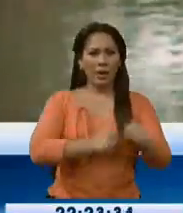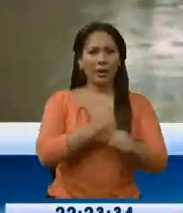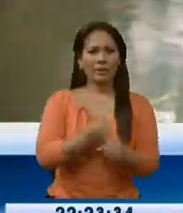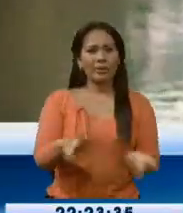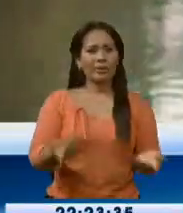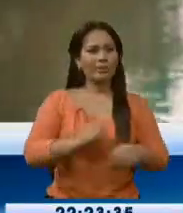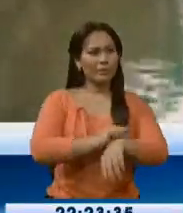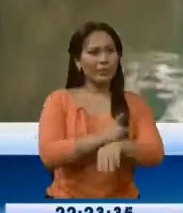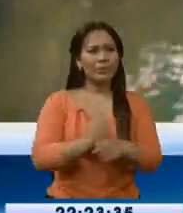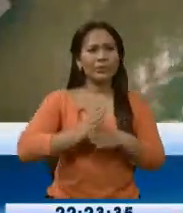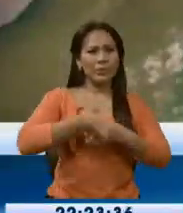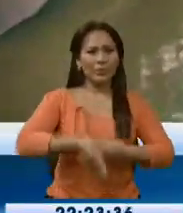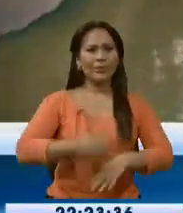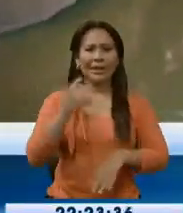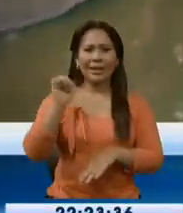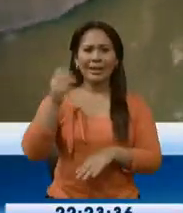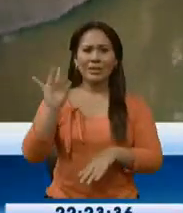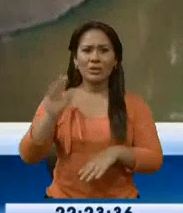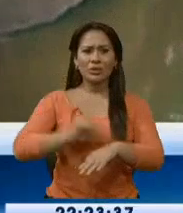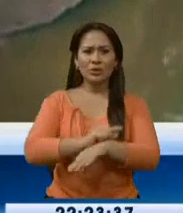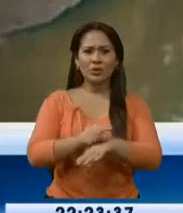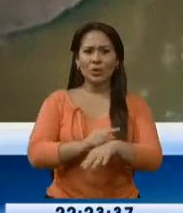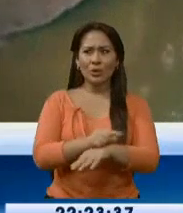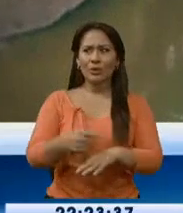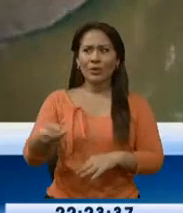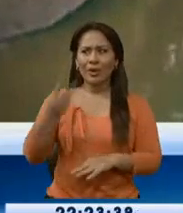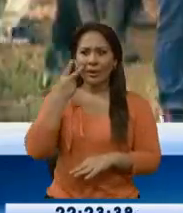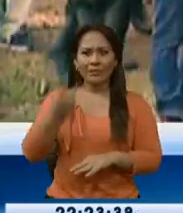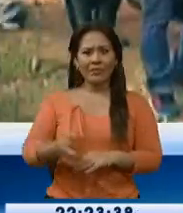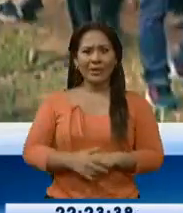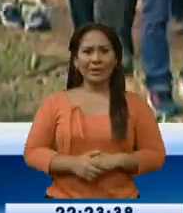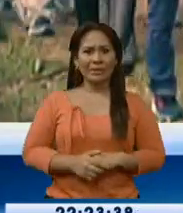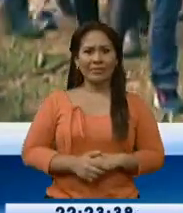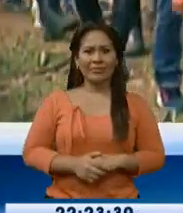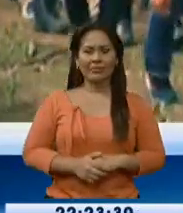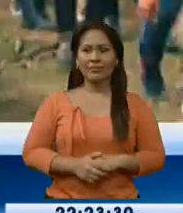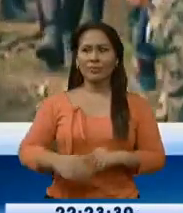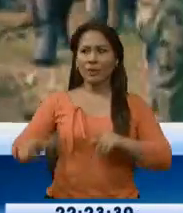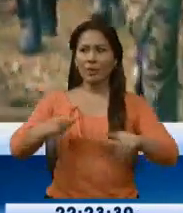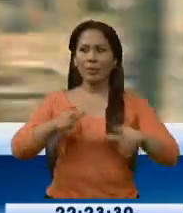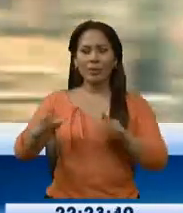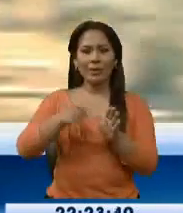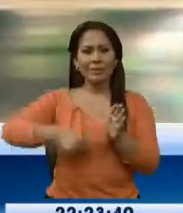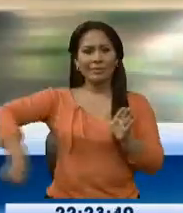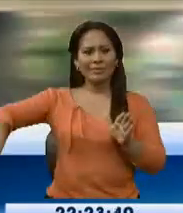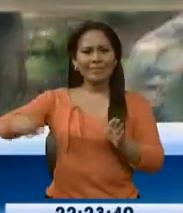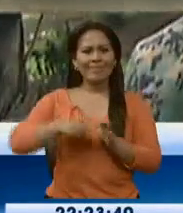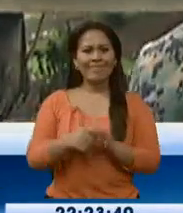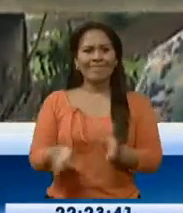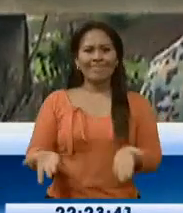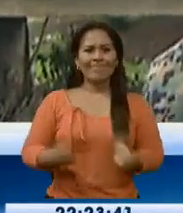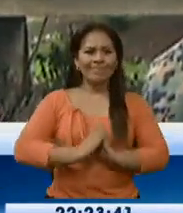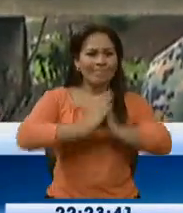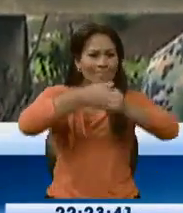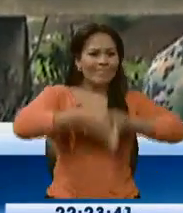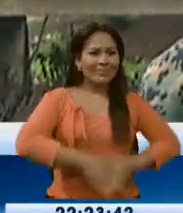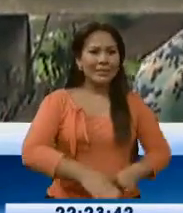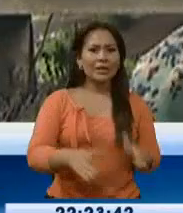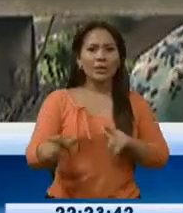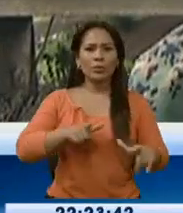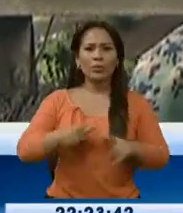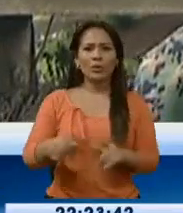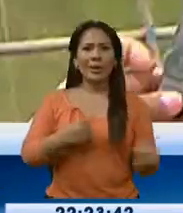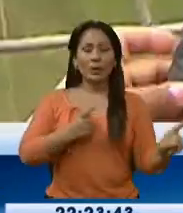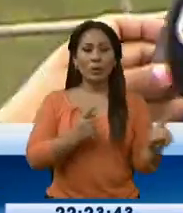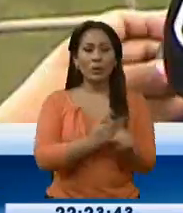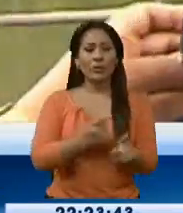Casi a las 18 horas que fue arrastrada por el río en Milagro, fue encontrada. El equipo de buzos de Tenerife encontró a la